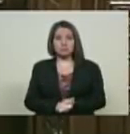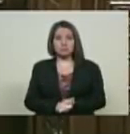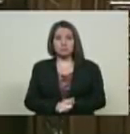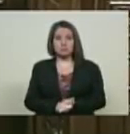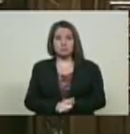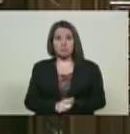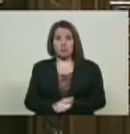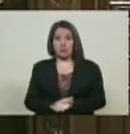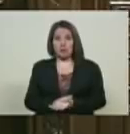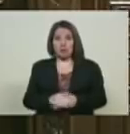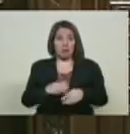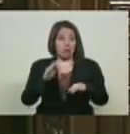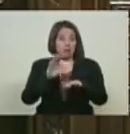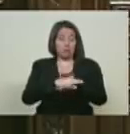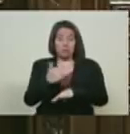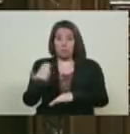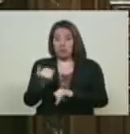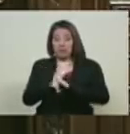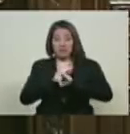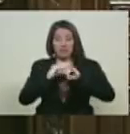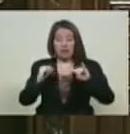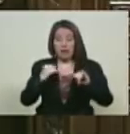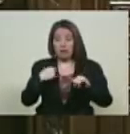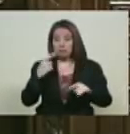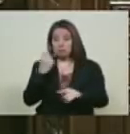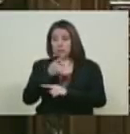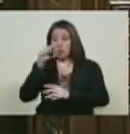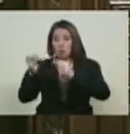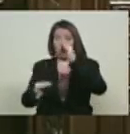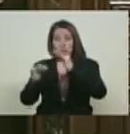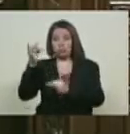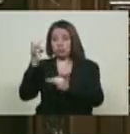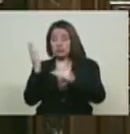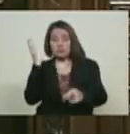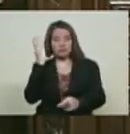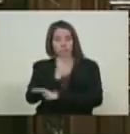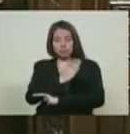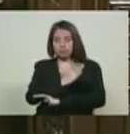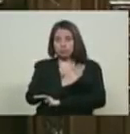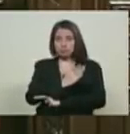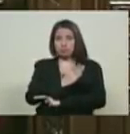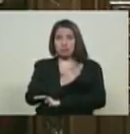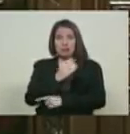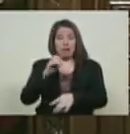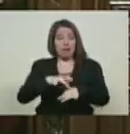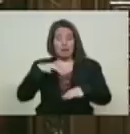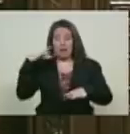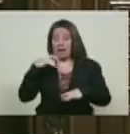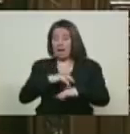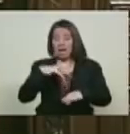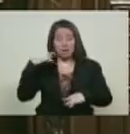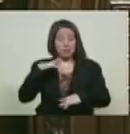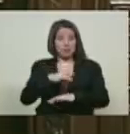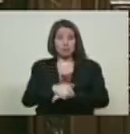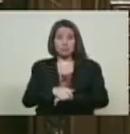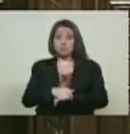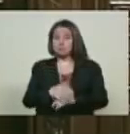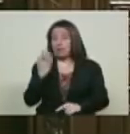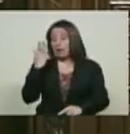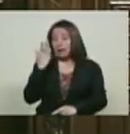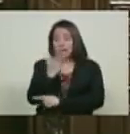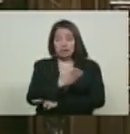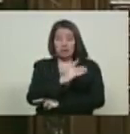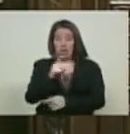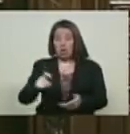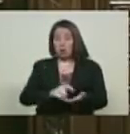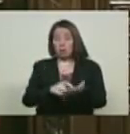Porque al final será juzgado por los delitos que han cometido, graves, muy graves, y serán castigados